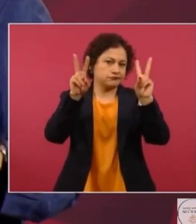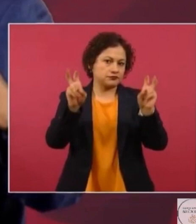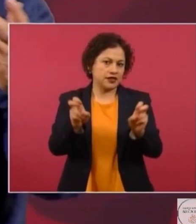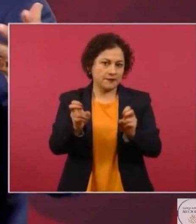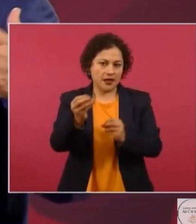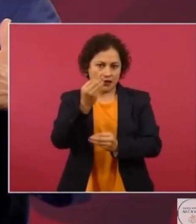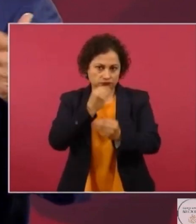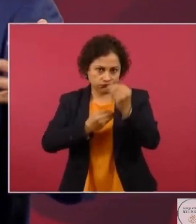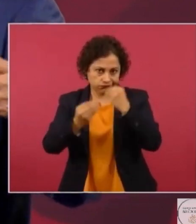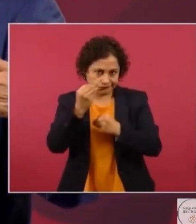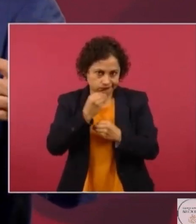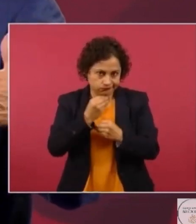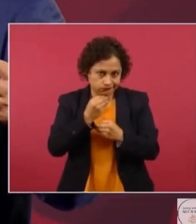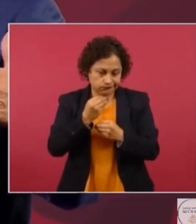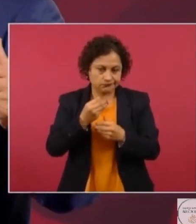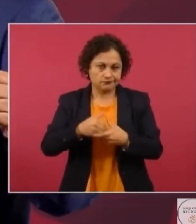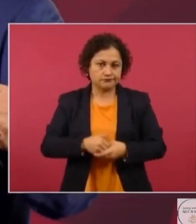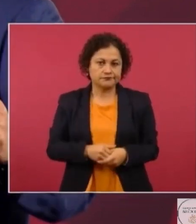conseguir